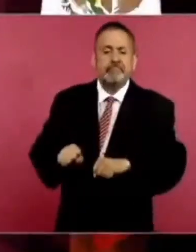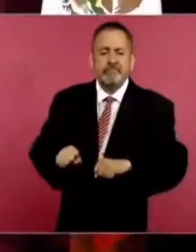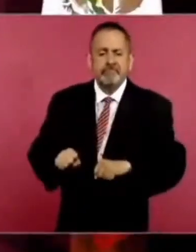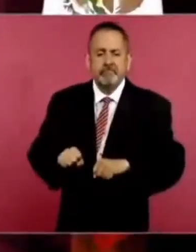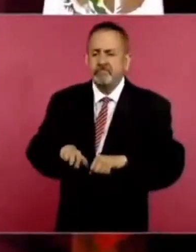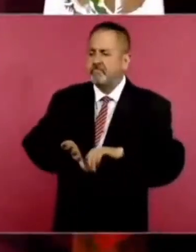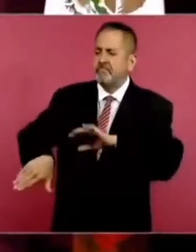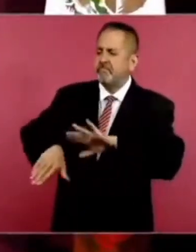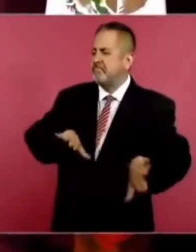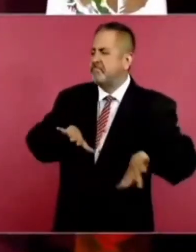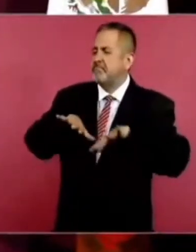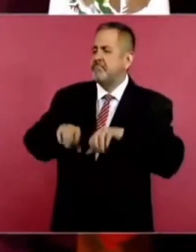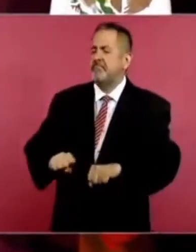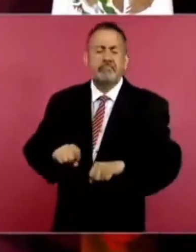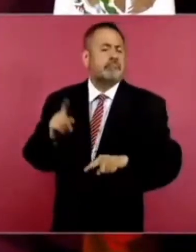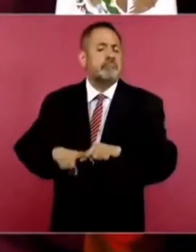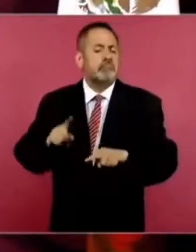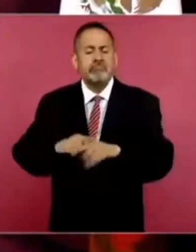Salinas,